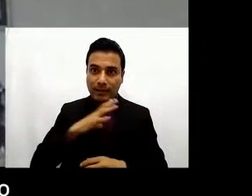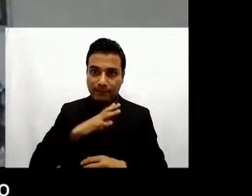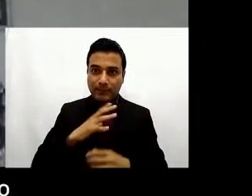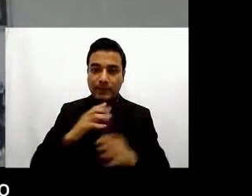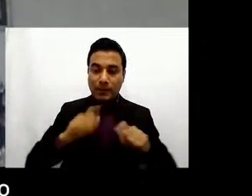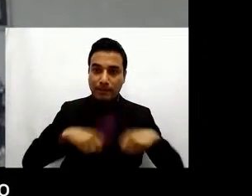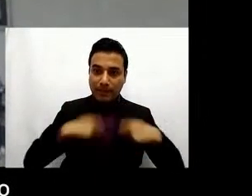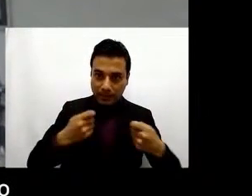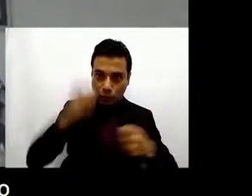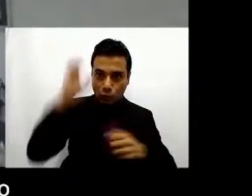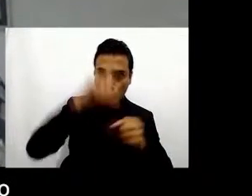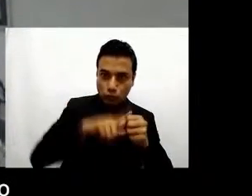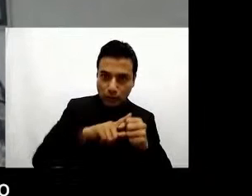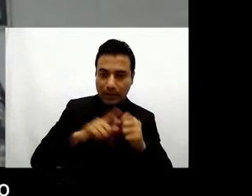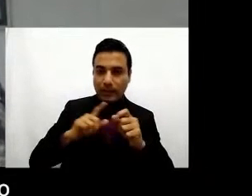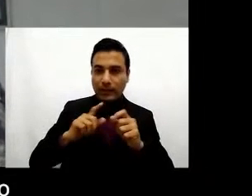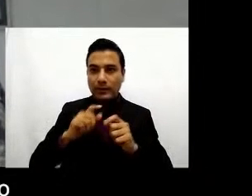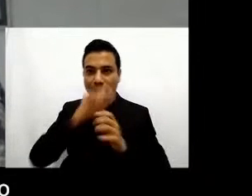artísticas, se refiere.